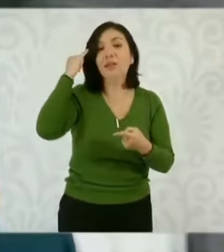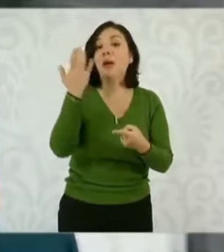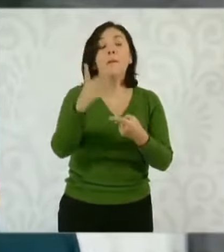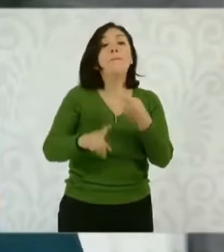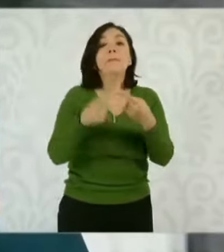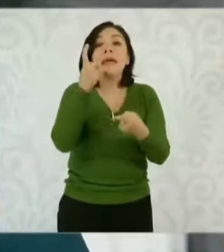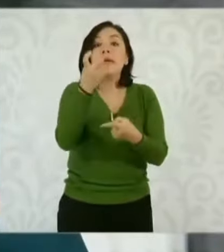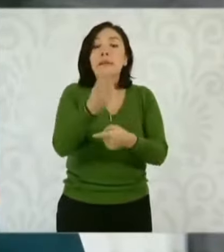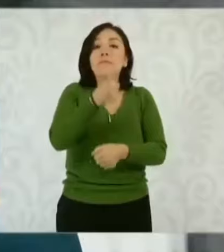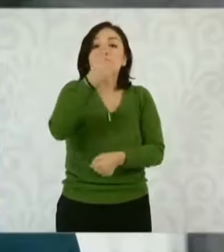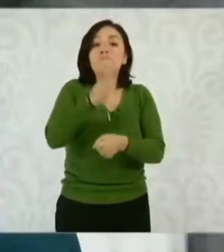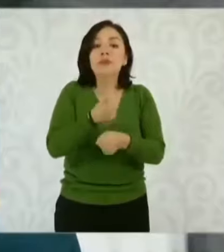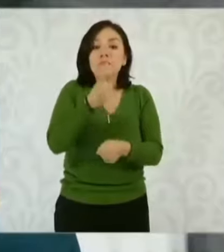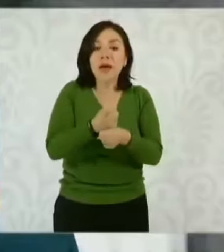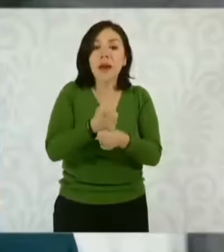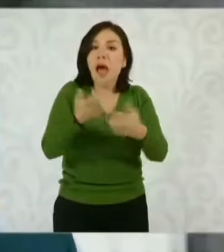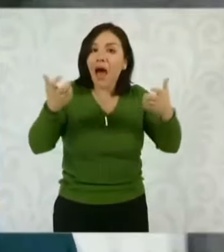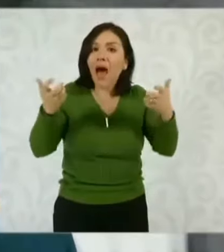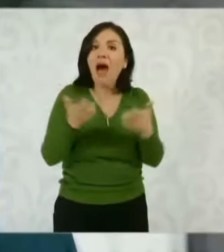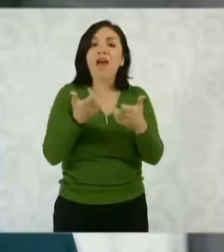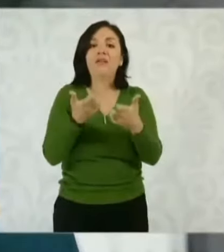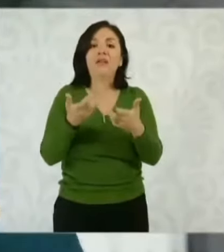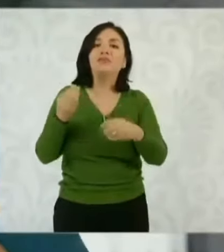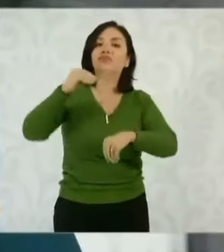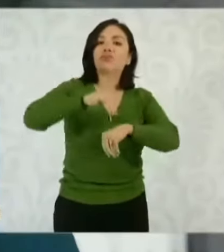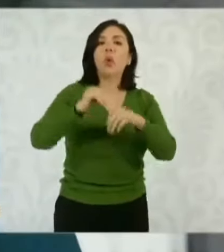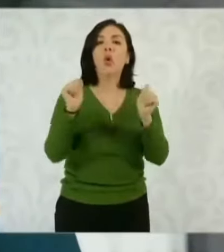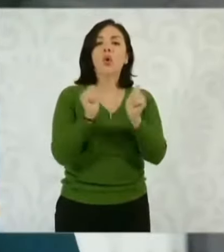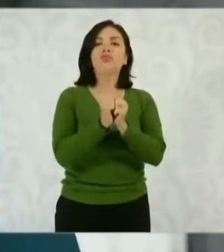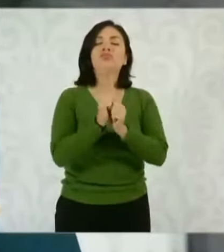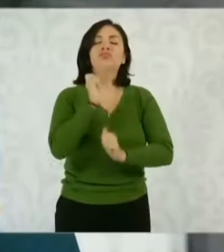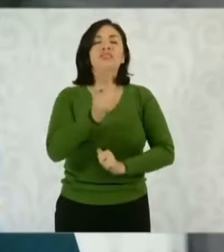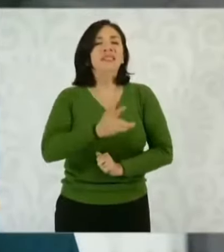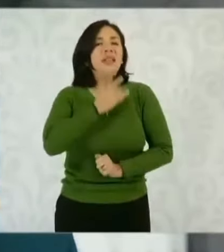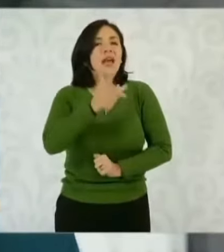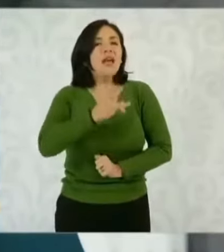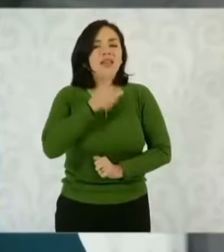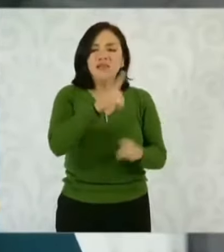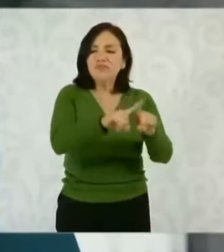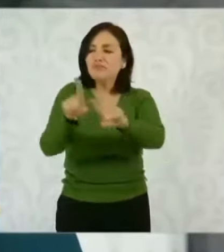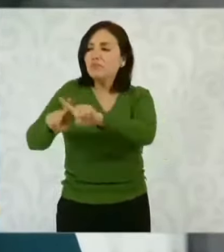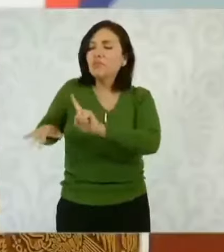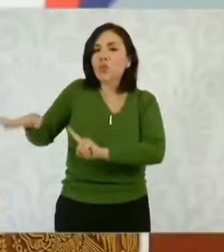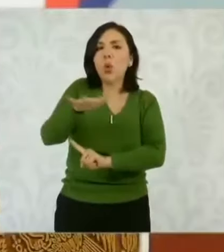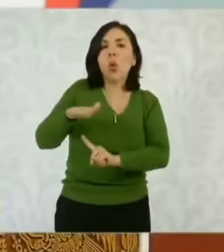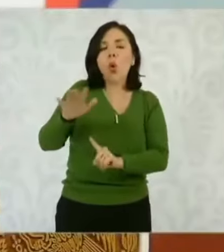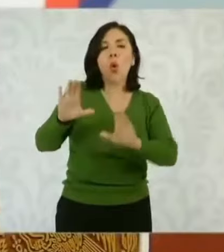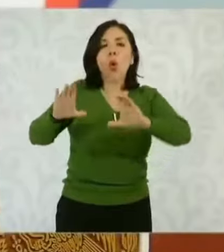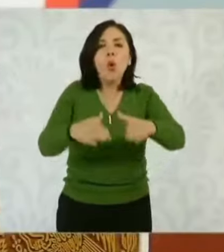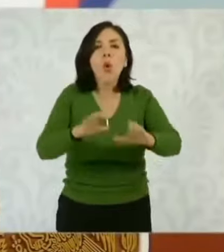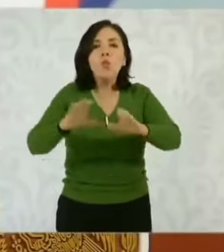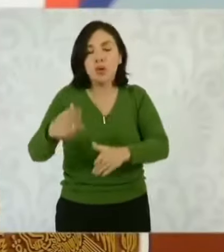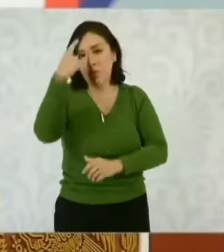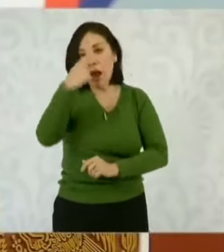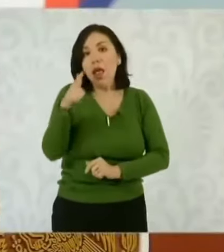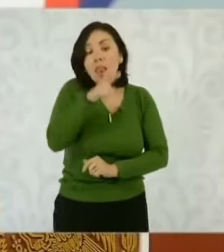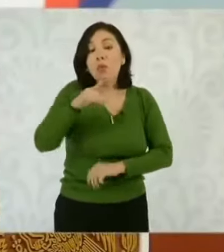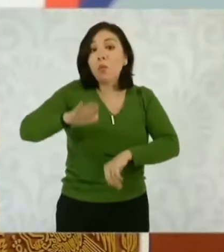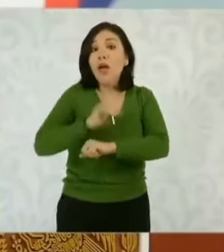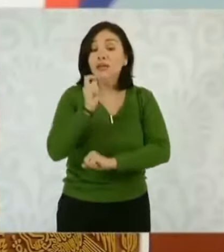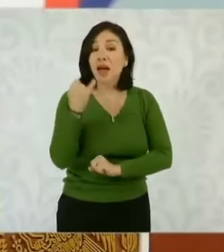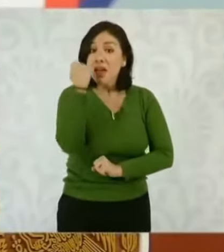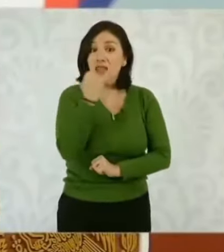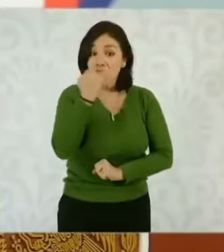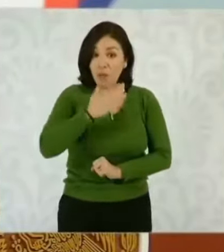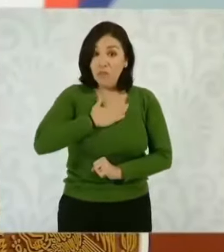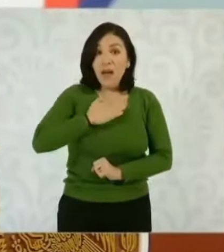primera justamente creada desde el sentir de las comunidades de las lenguas, porque hablar una lengua